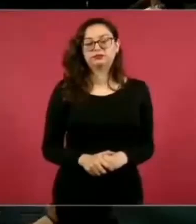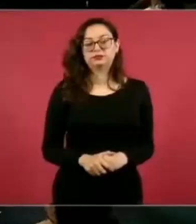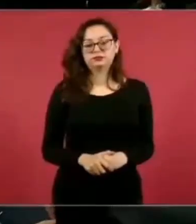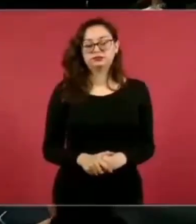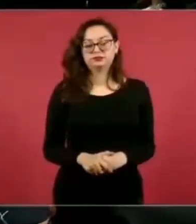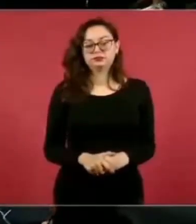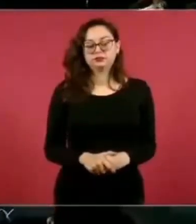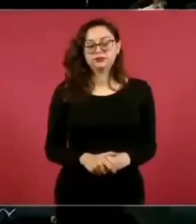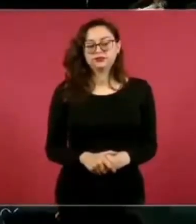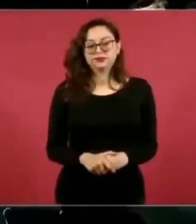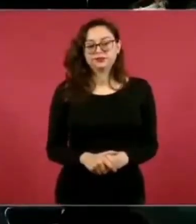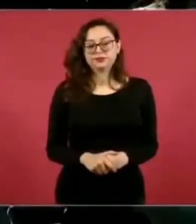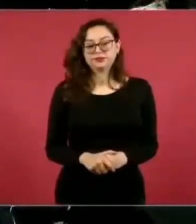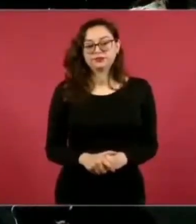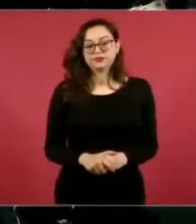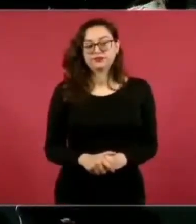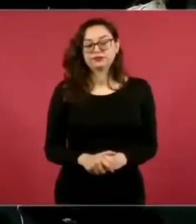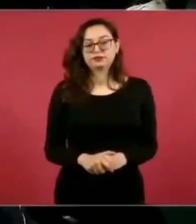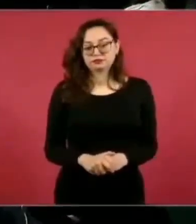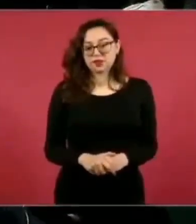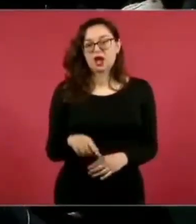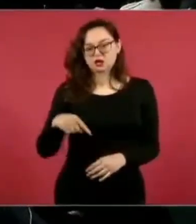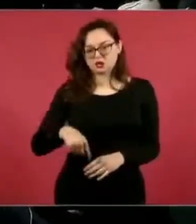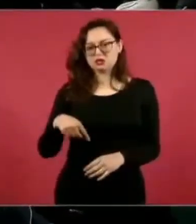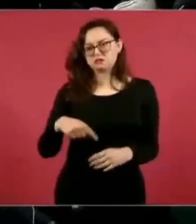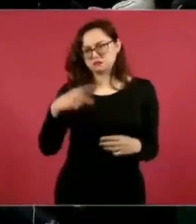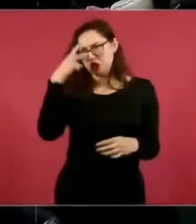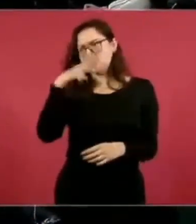Sí, en la nuestra sí,